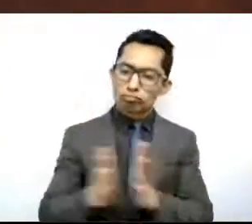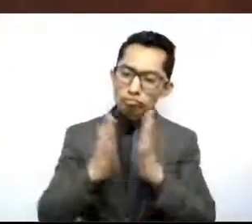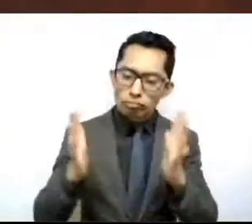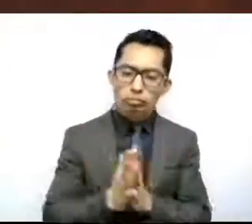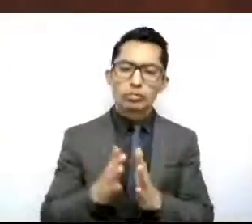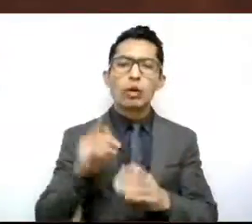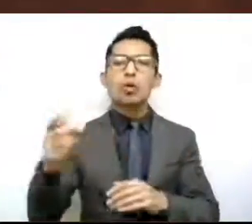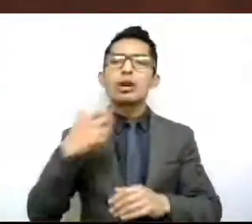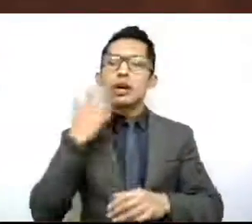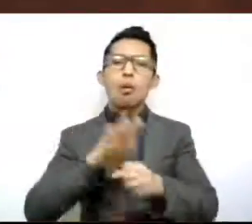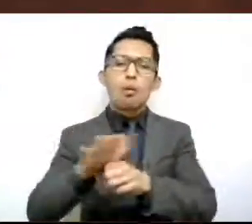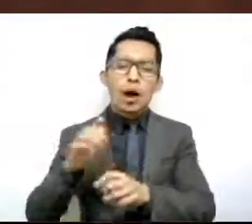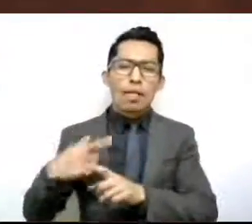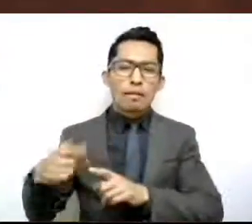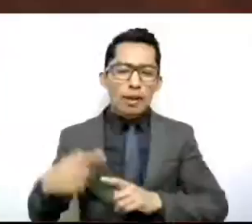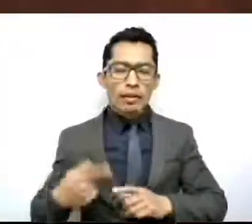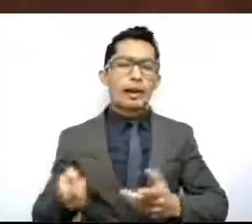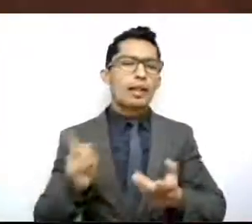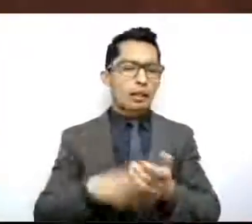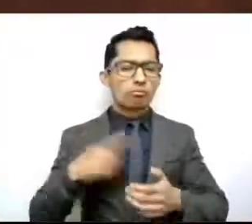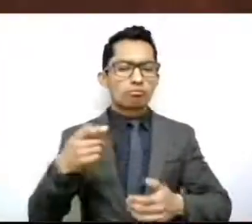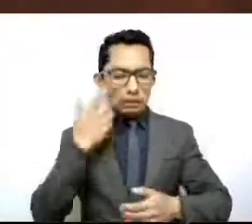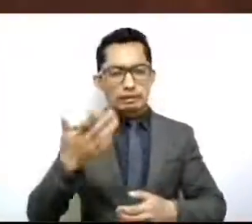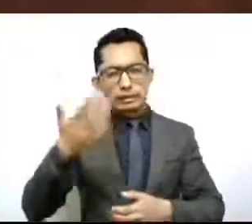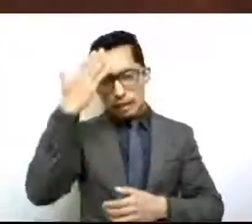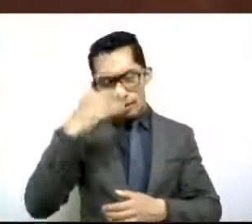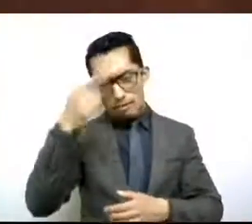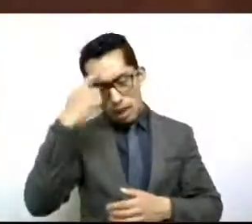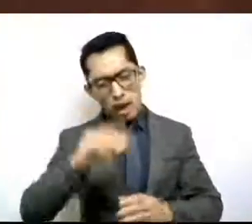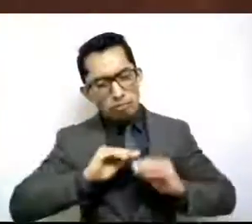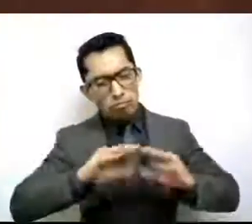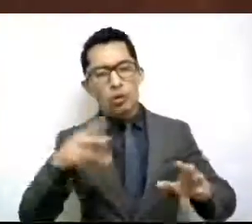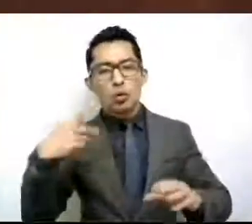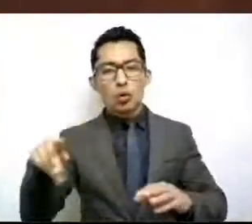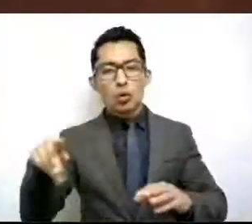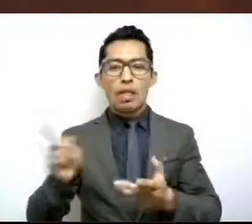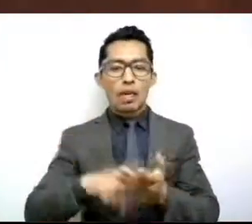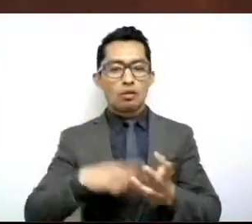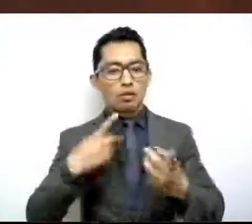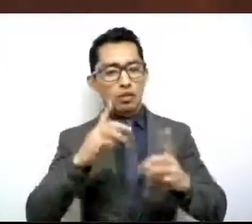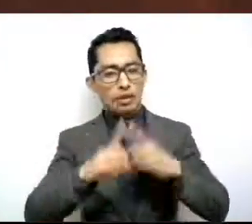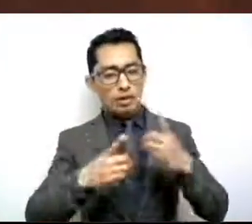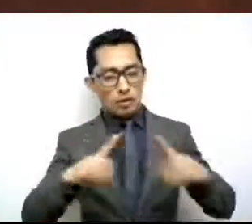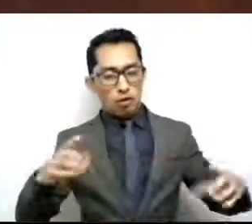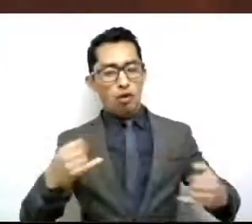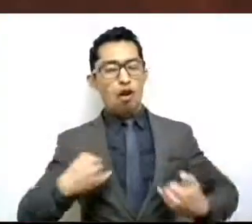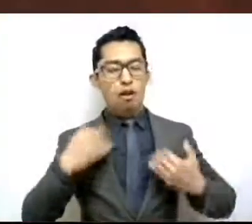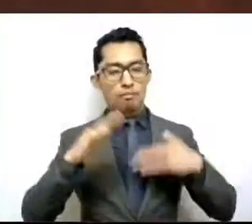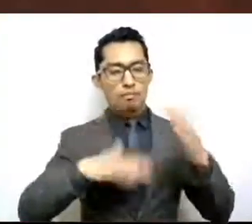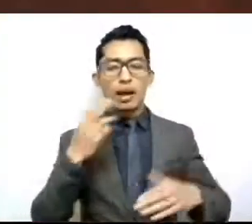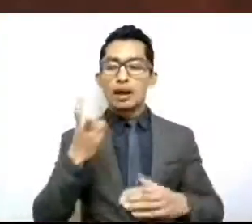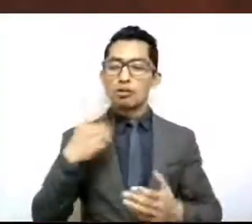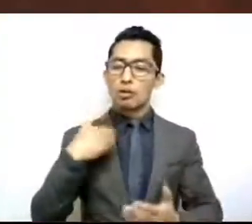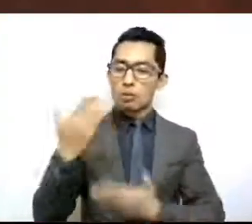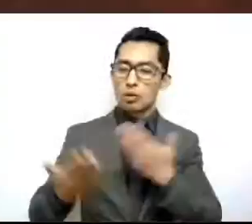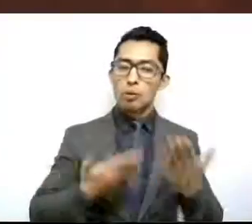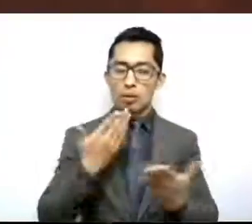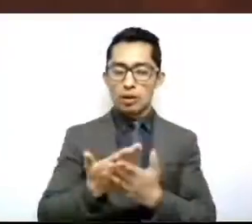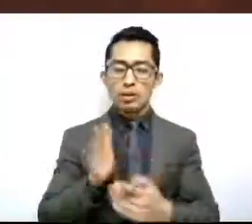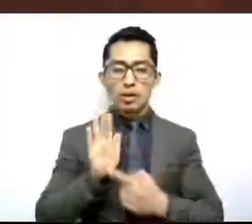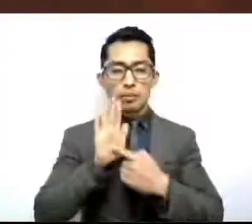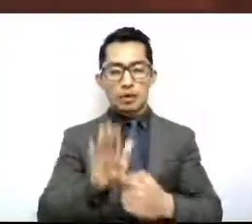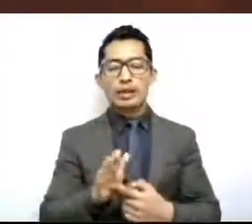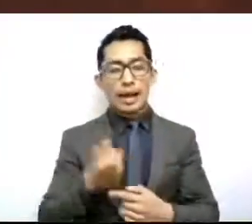aspiraciones y límites vinculados a la promoción de su pleno desarrollo. Por ello, hoy presento la iniciativa con